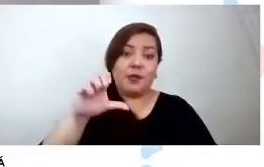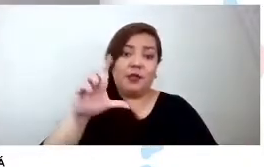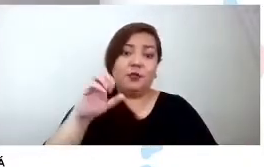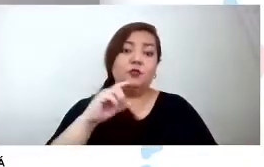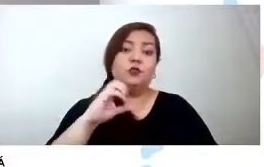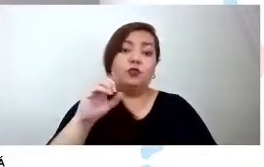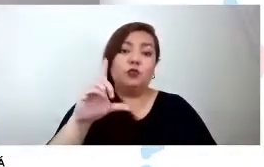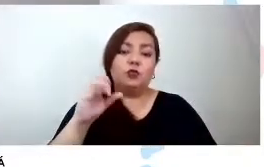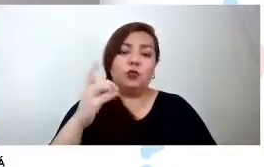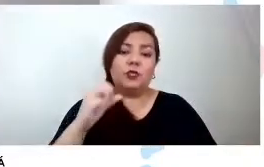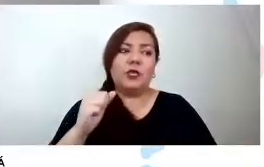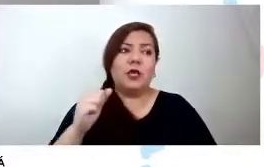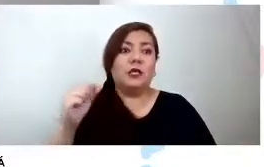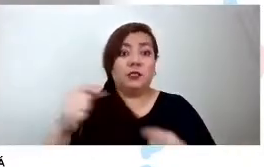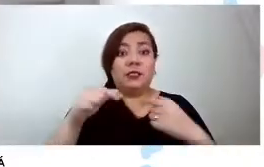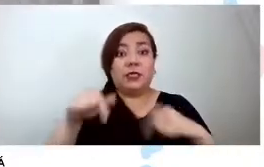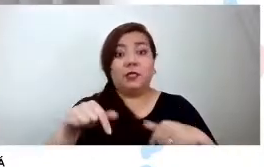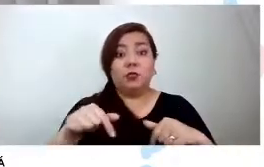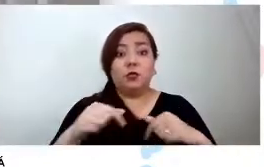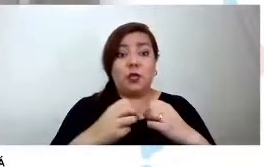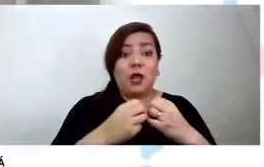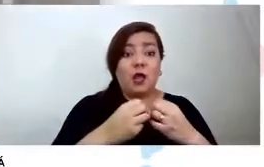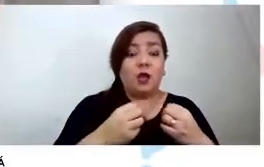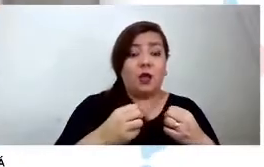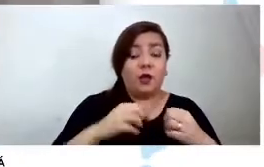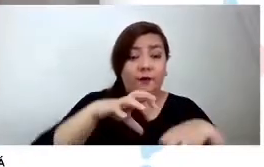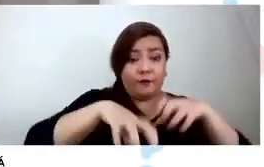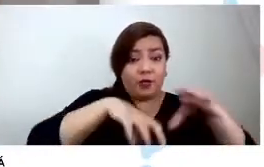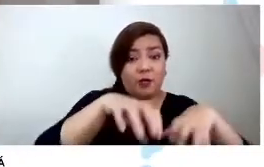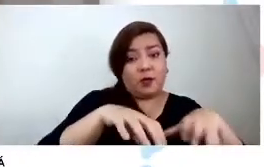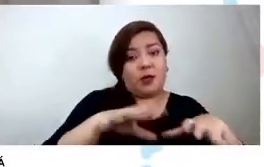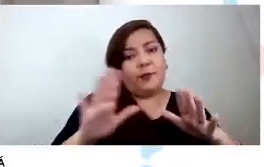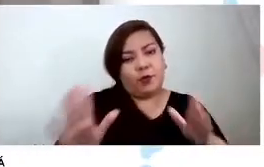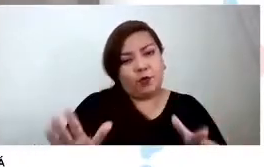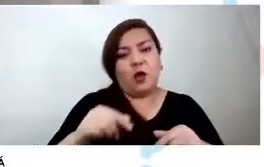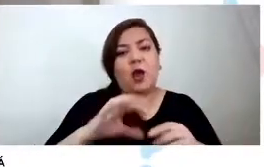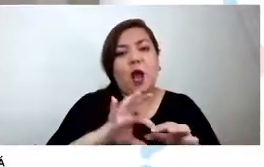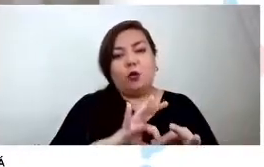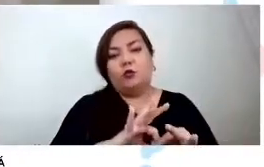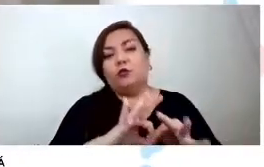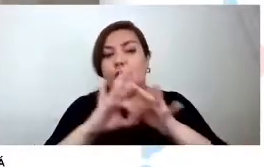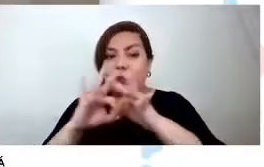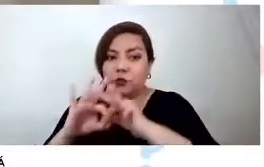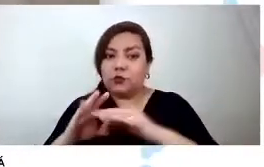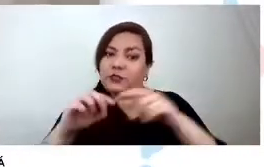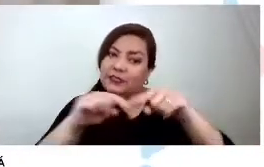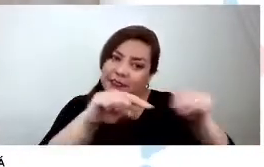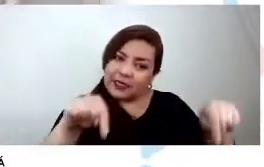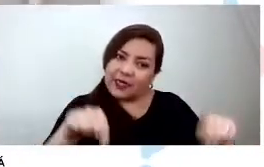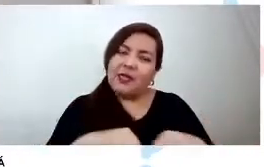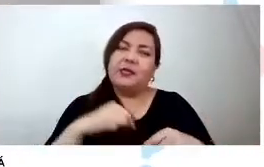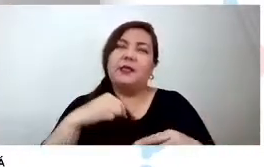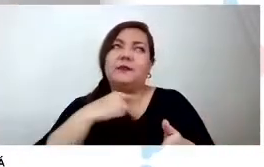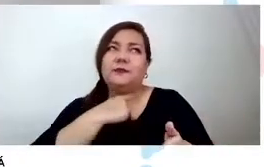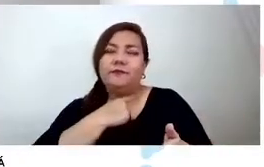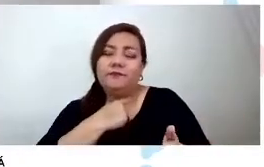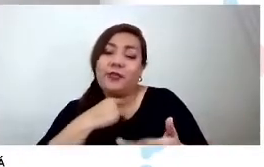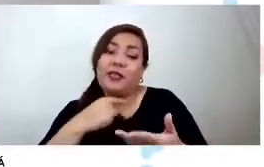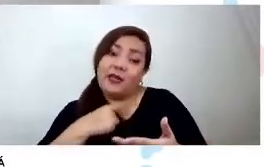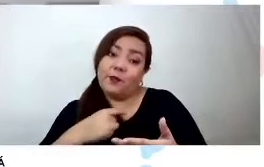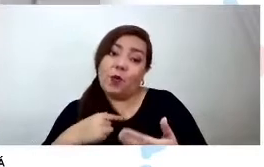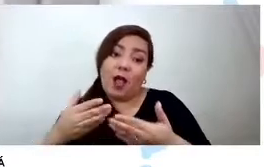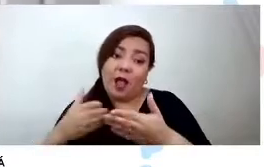de Megafauna. Tenemos ya una sala de paleontología, pero a continuación de la sala de paleontología vamos a abrir la sala